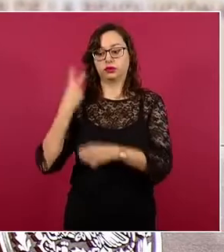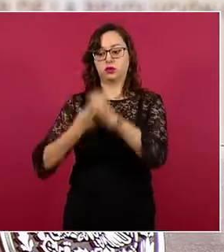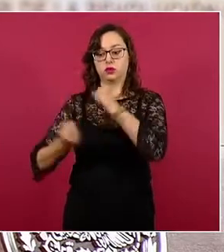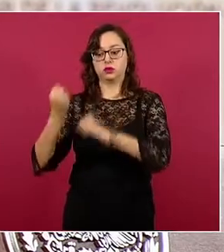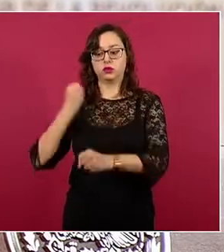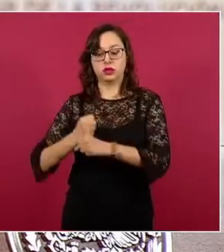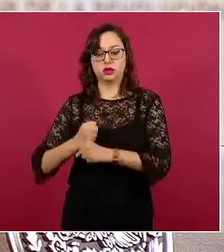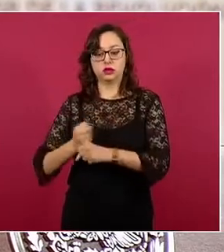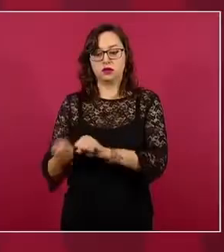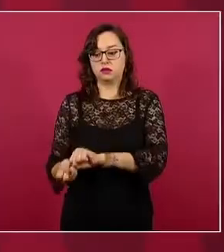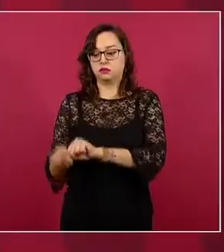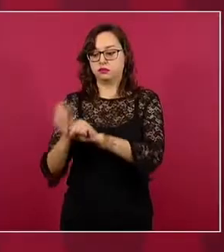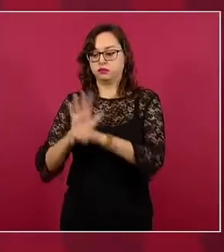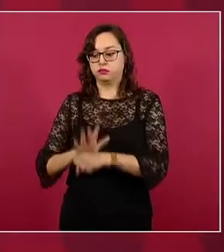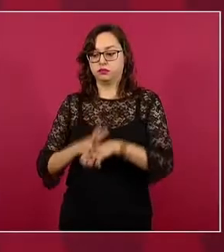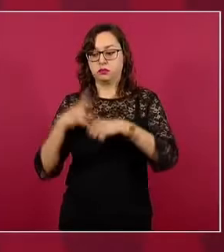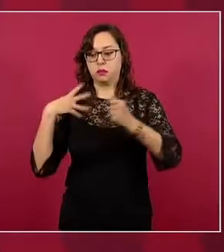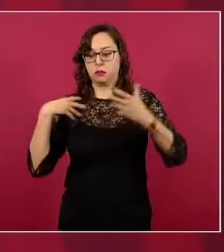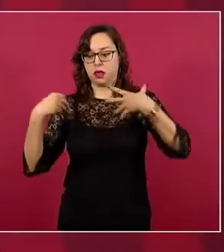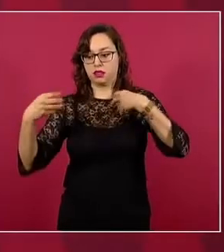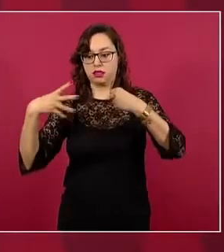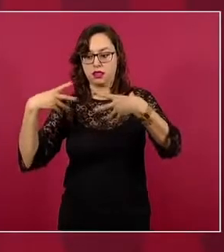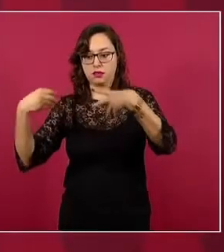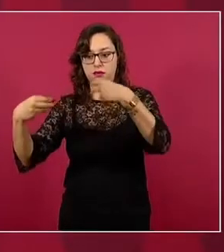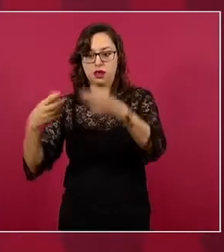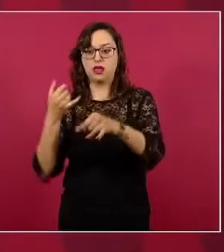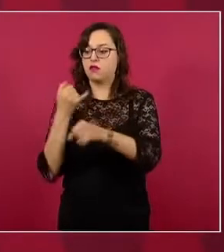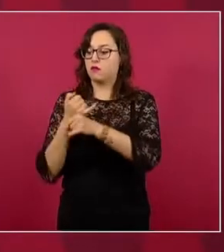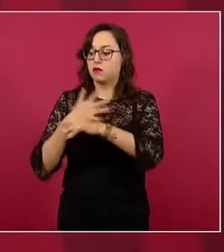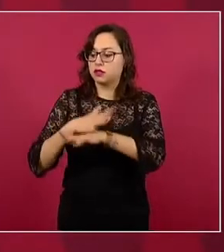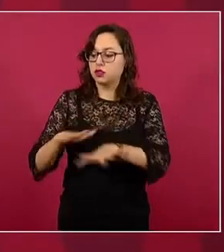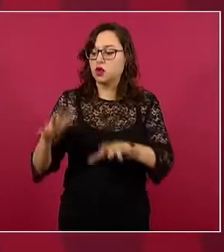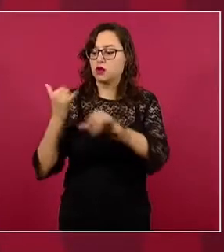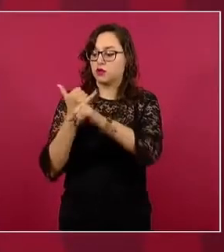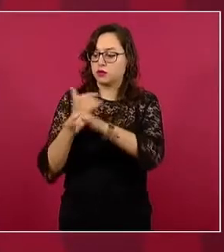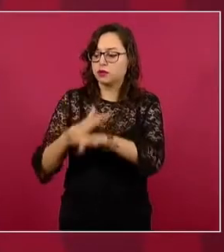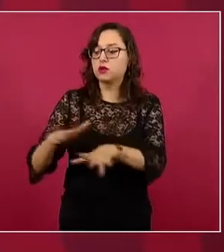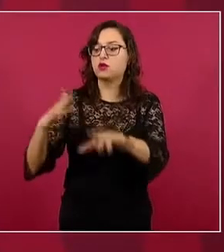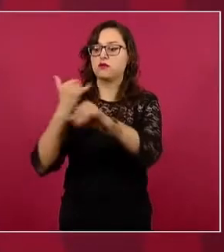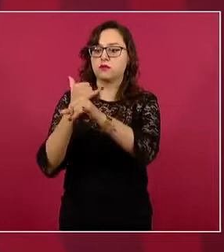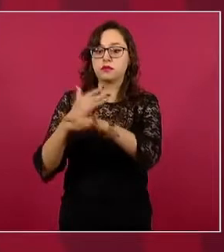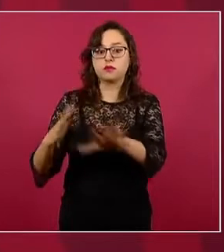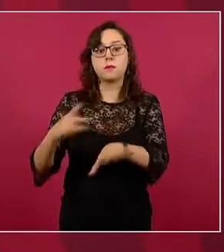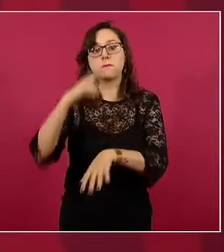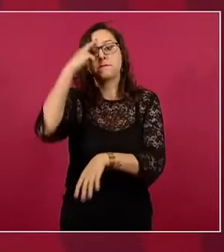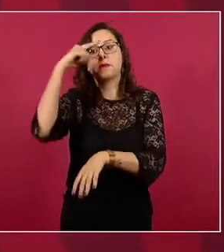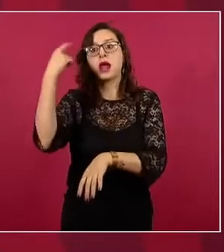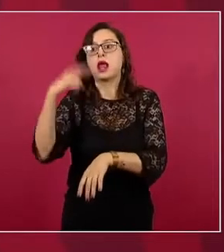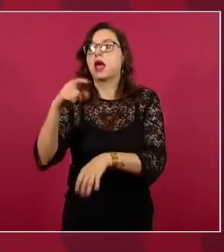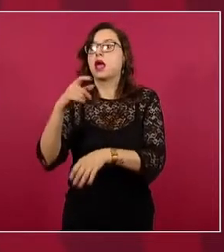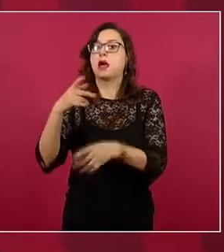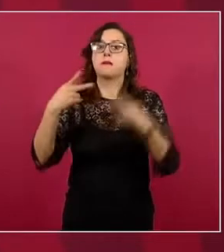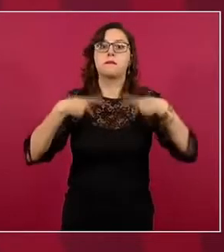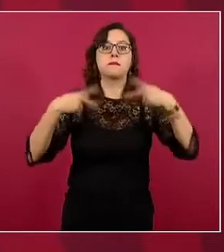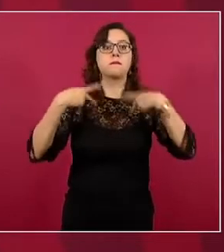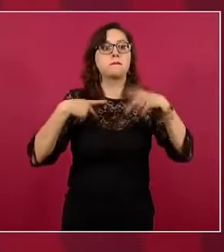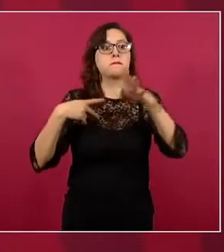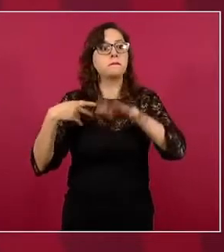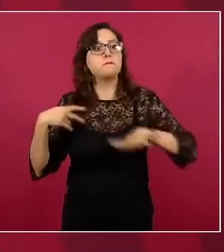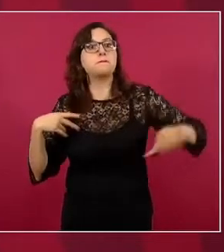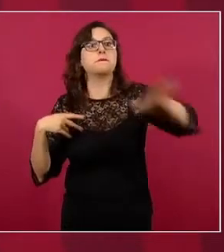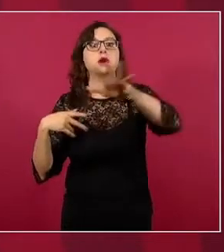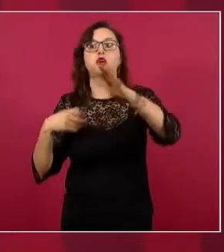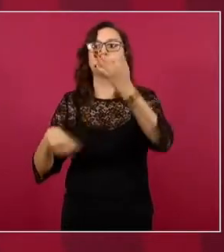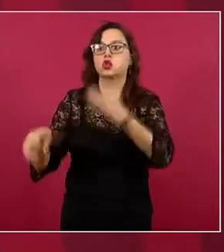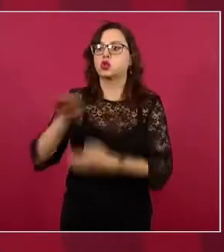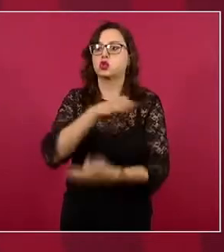proceso de acompañamiento en el que participemos todos. Cuando se